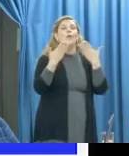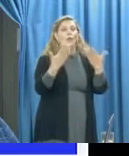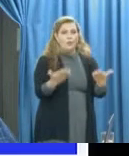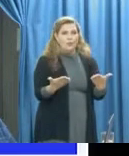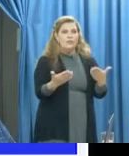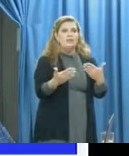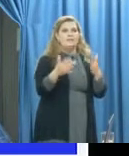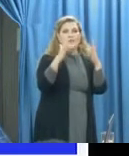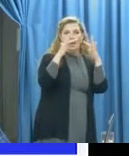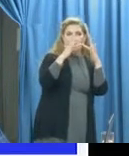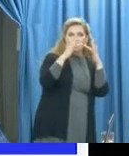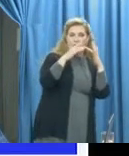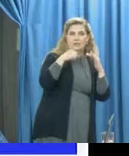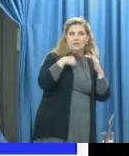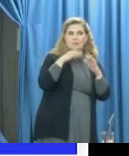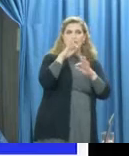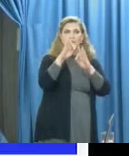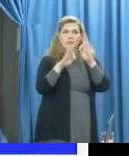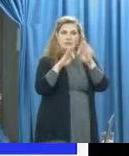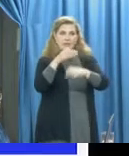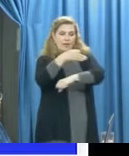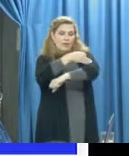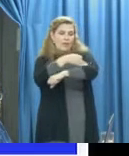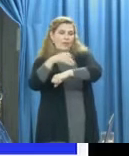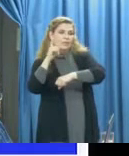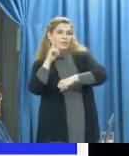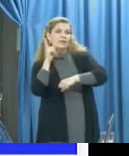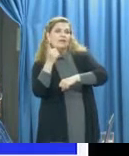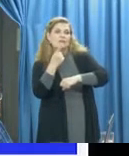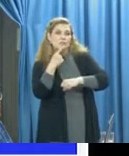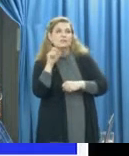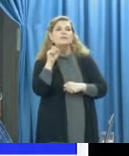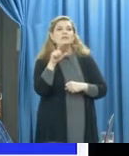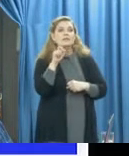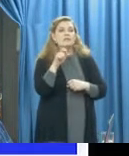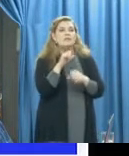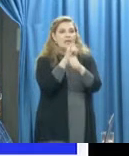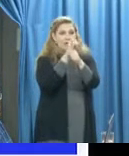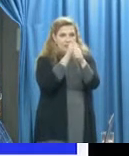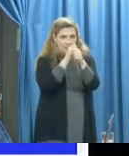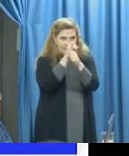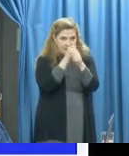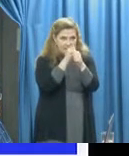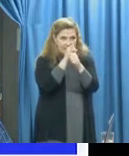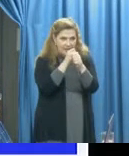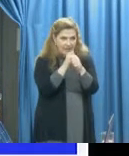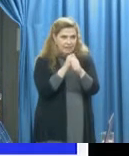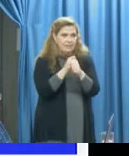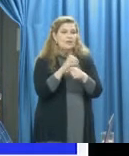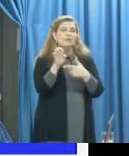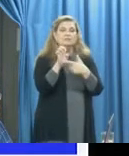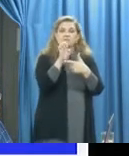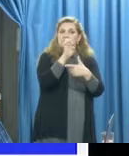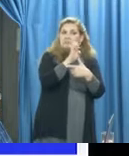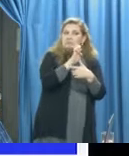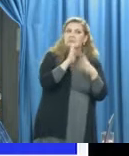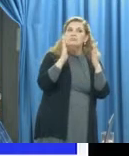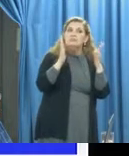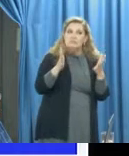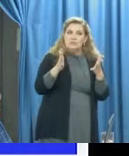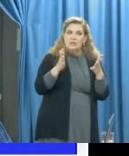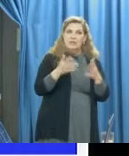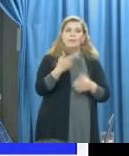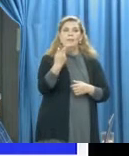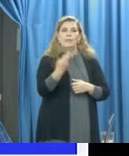las tratamos. Familias con sordera también las estamos estudiando. Entonces, adelante